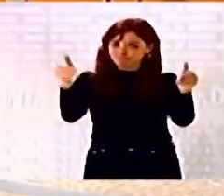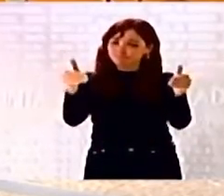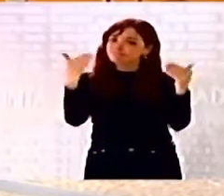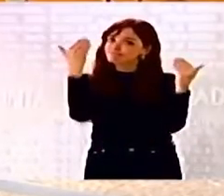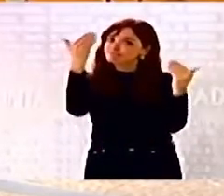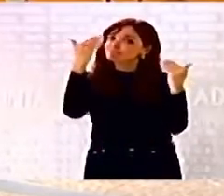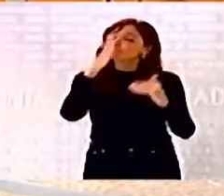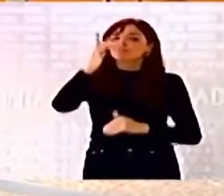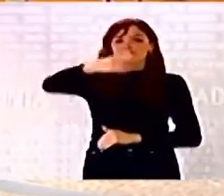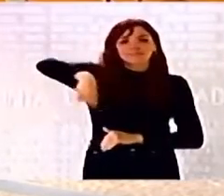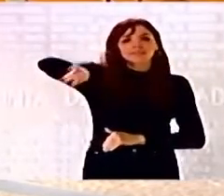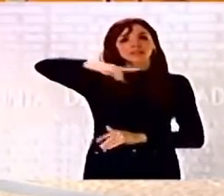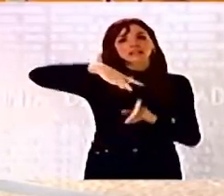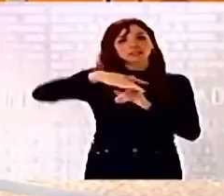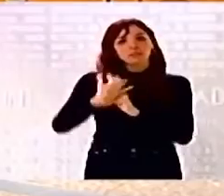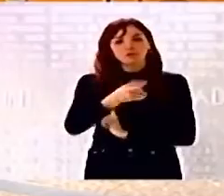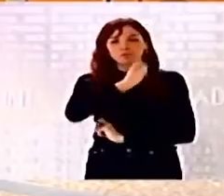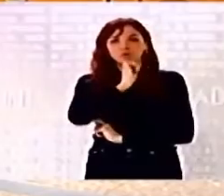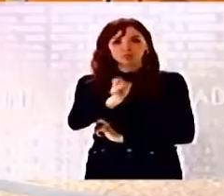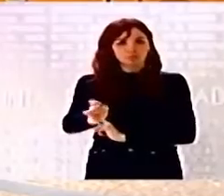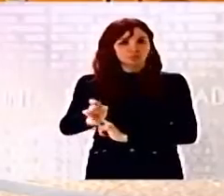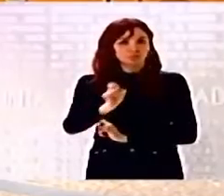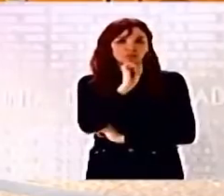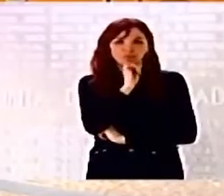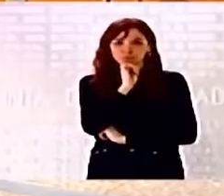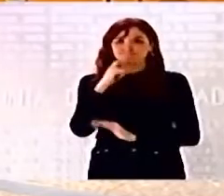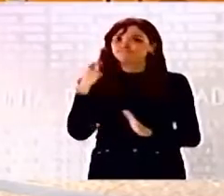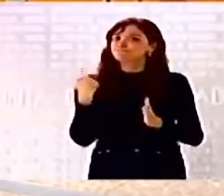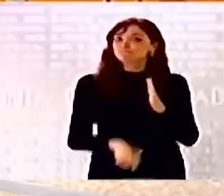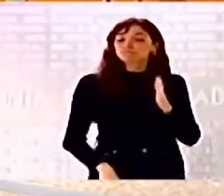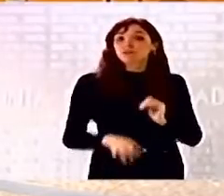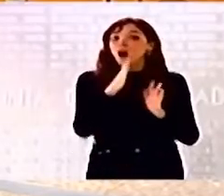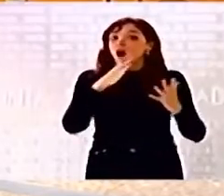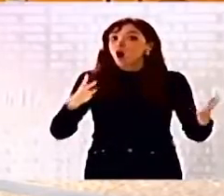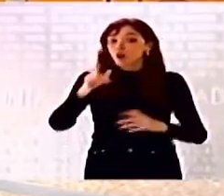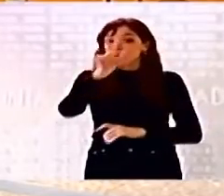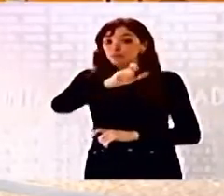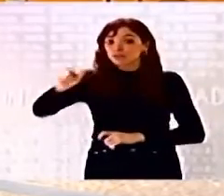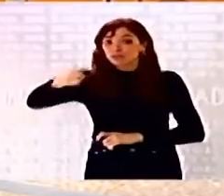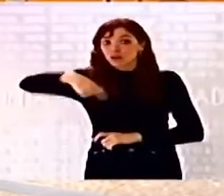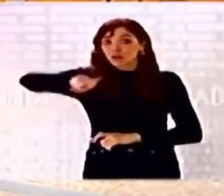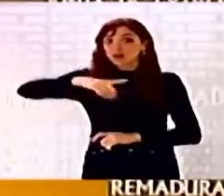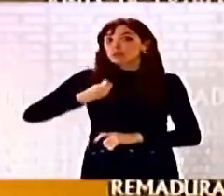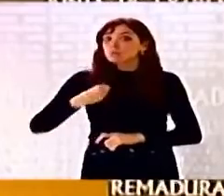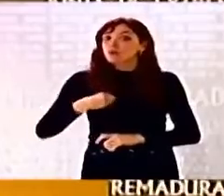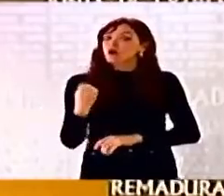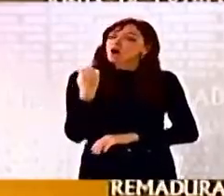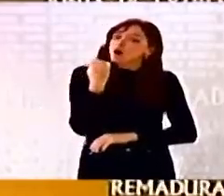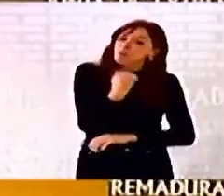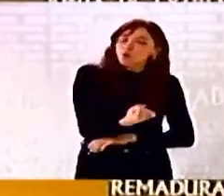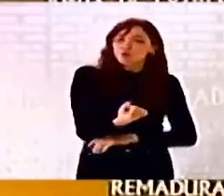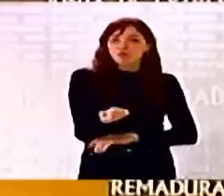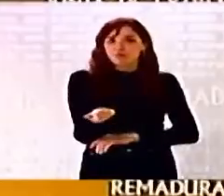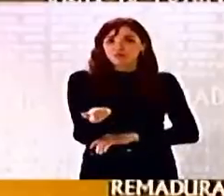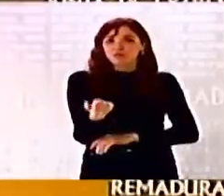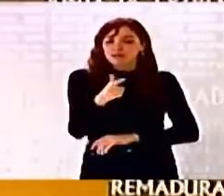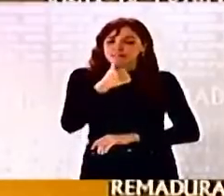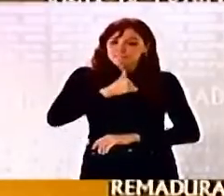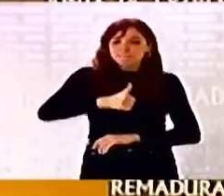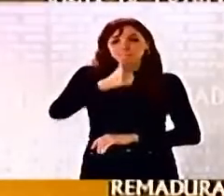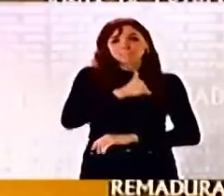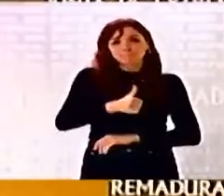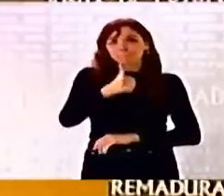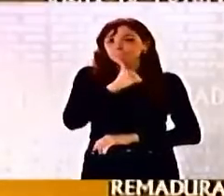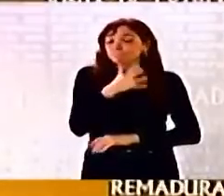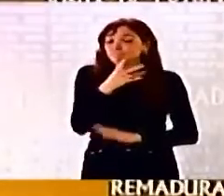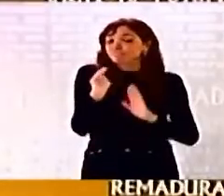momentos difíciles, complicados y que están apoyando y que están sosteniendo y que están padeciendo